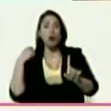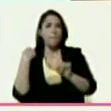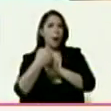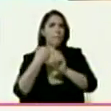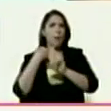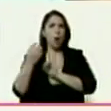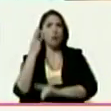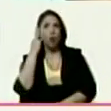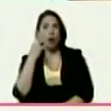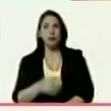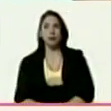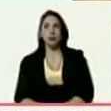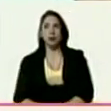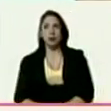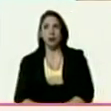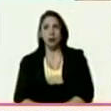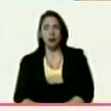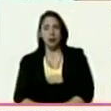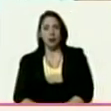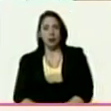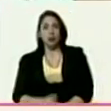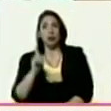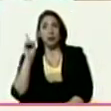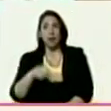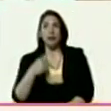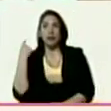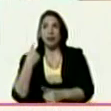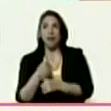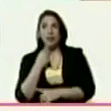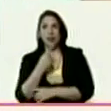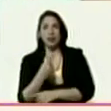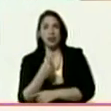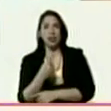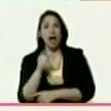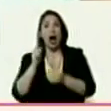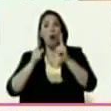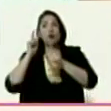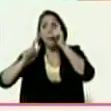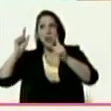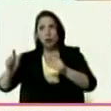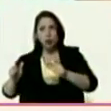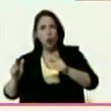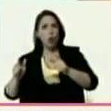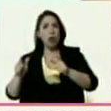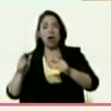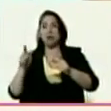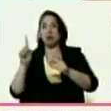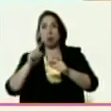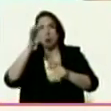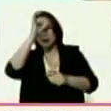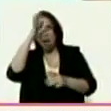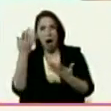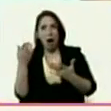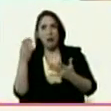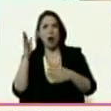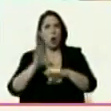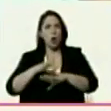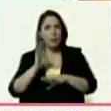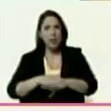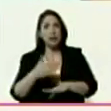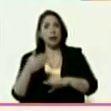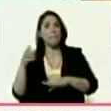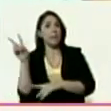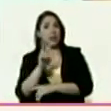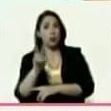en muchas ocasiones. Inclusive, debo decir, alguna gente ni cuenta se da de lo que está ocurriendo. Por eso Venezuela es vanguardia, Venezuela